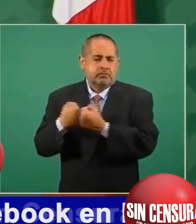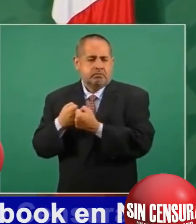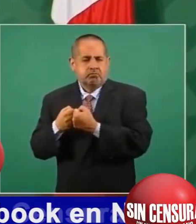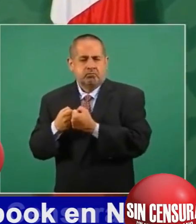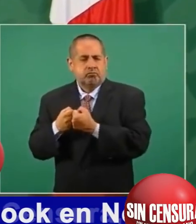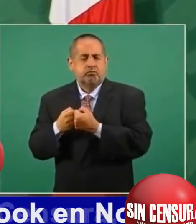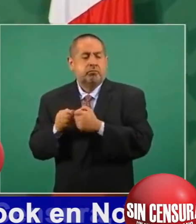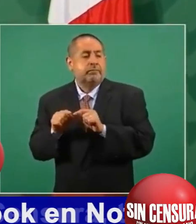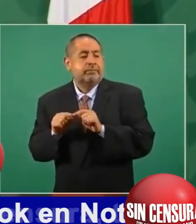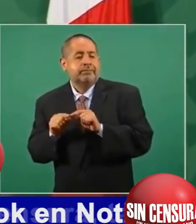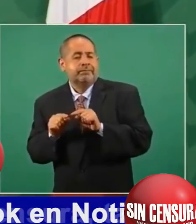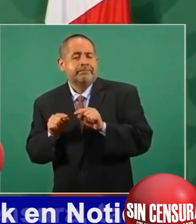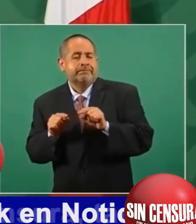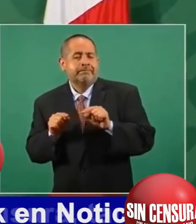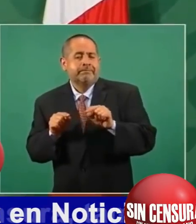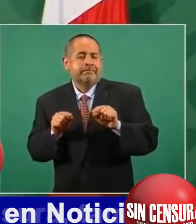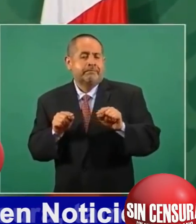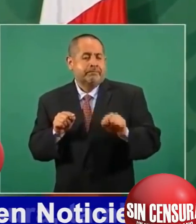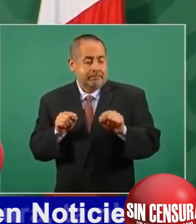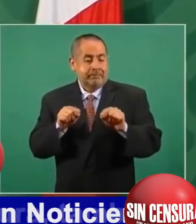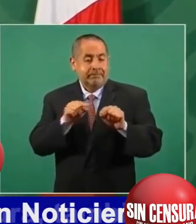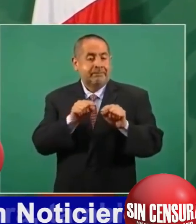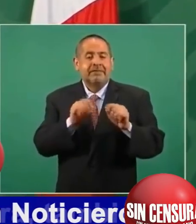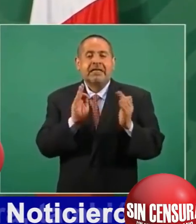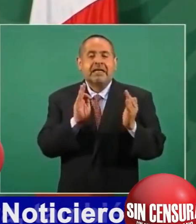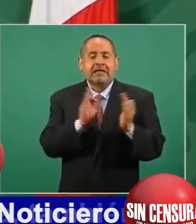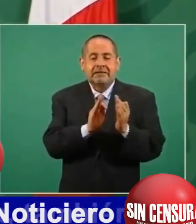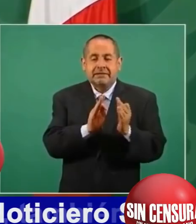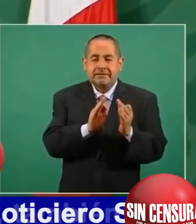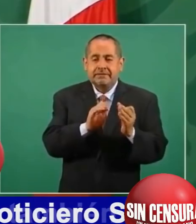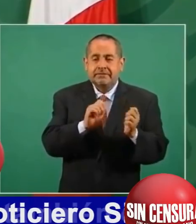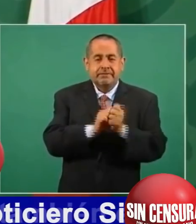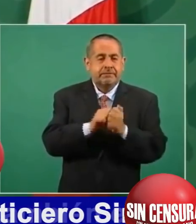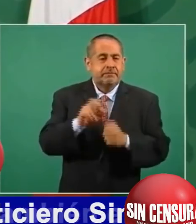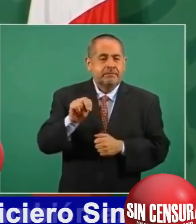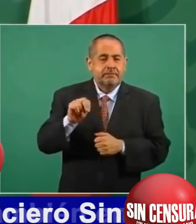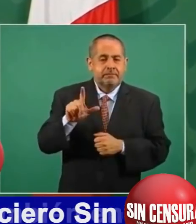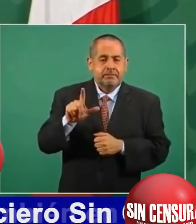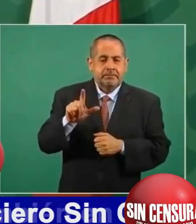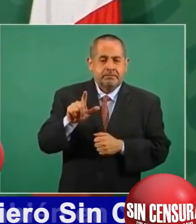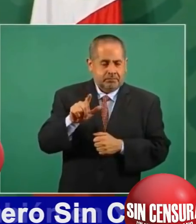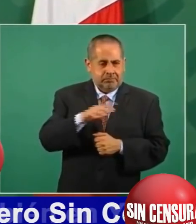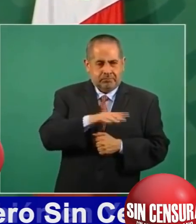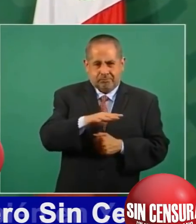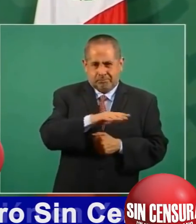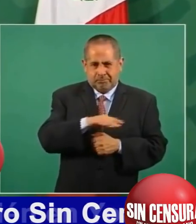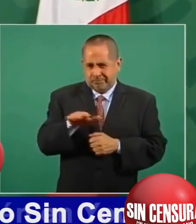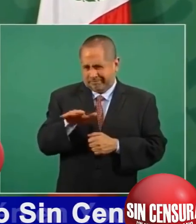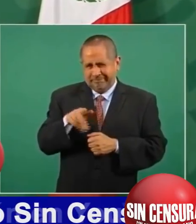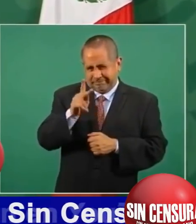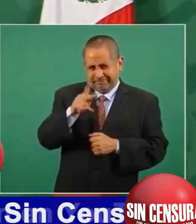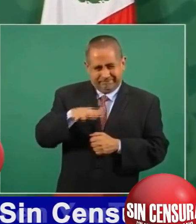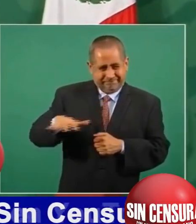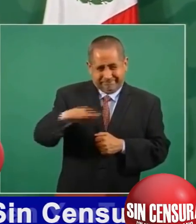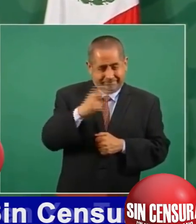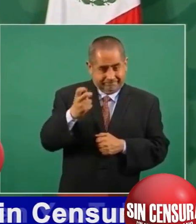fue más limítrofe con el estado de Nuevo León, pero toda esa